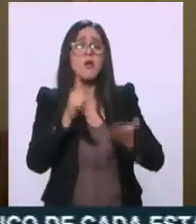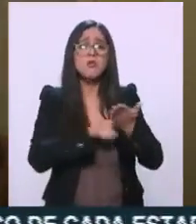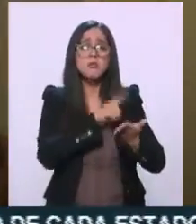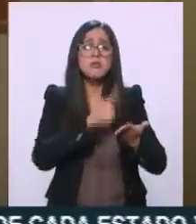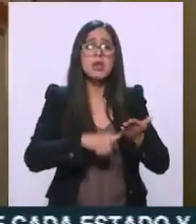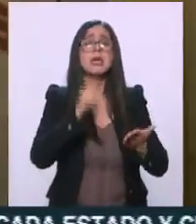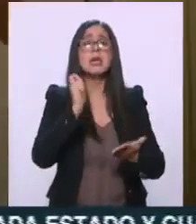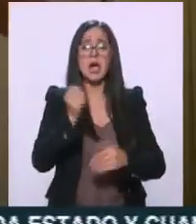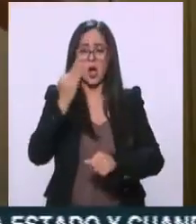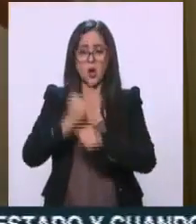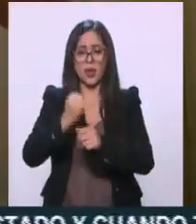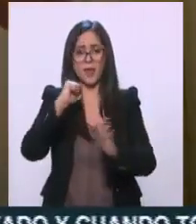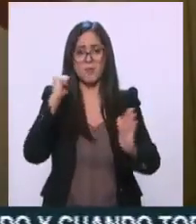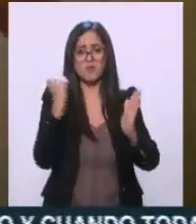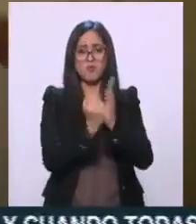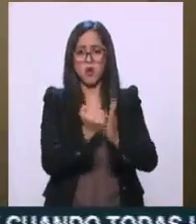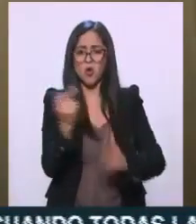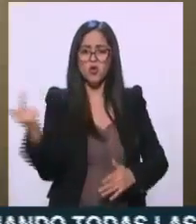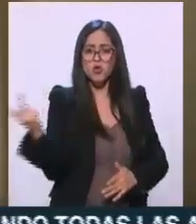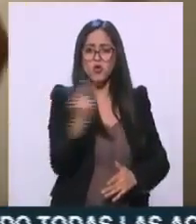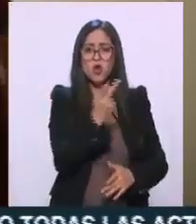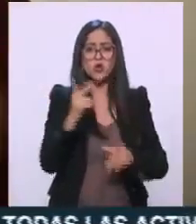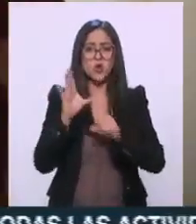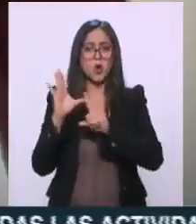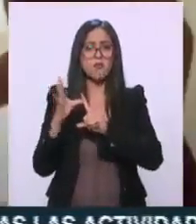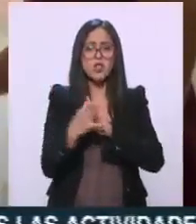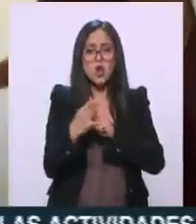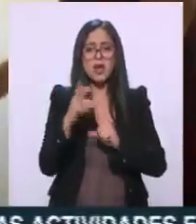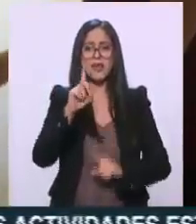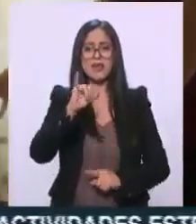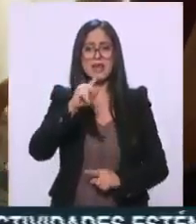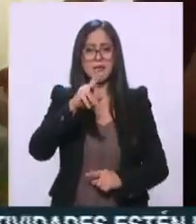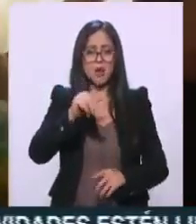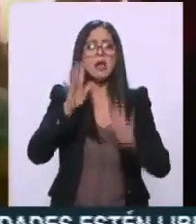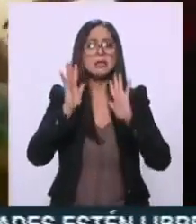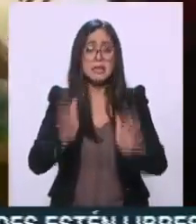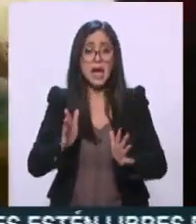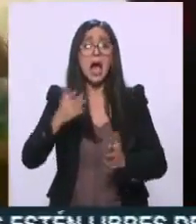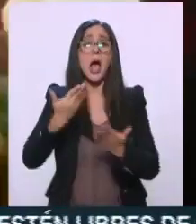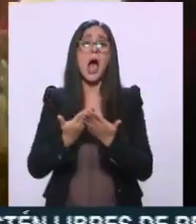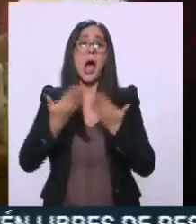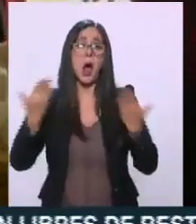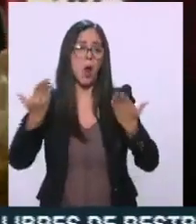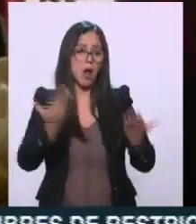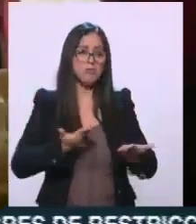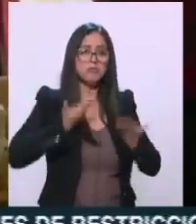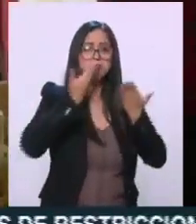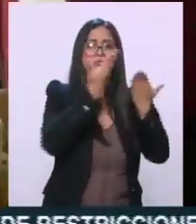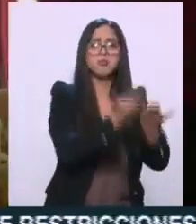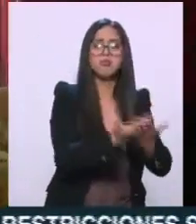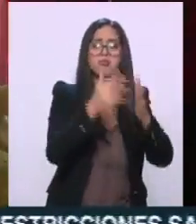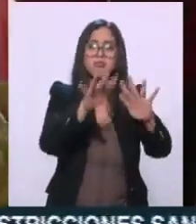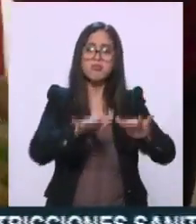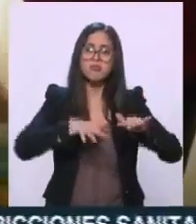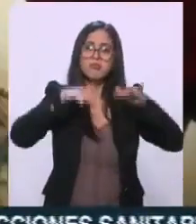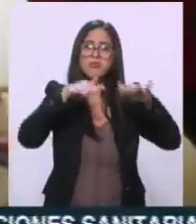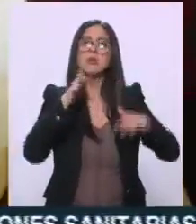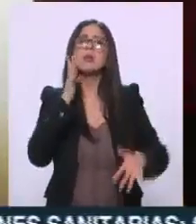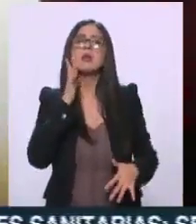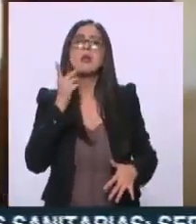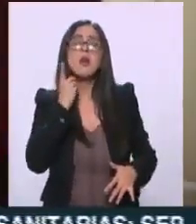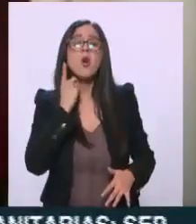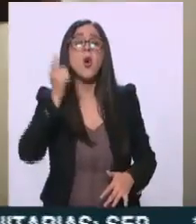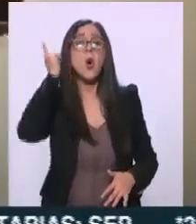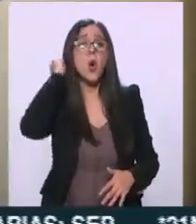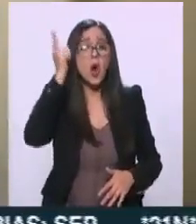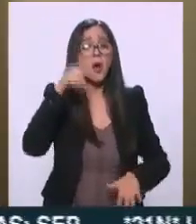un dictamen avalado por las dos comisiones dictaminadoras, tiene que pasar al Pleno, ojalá que pase en la próxima